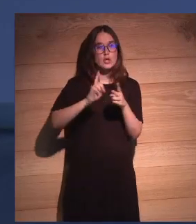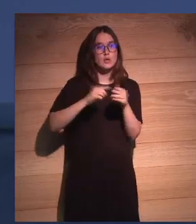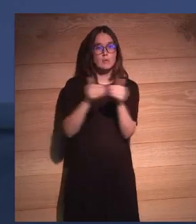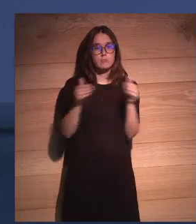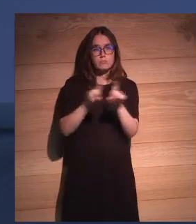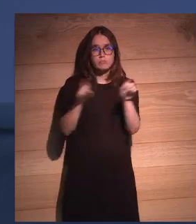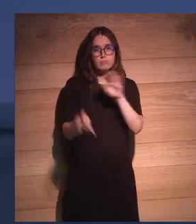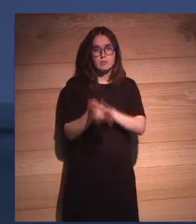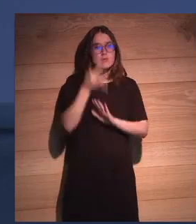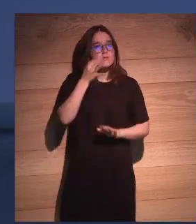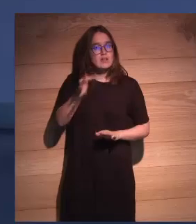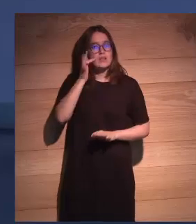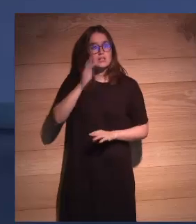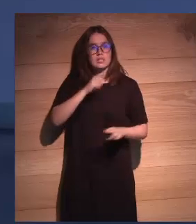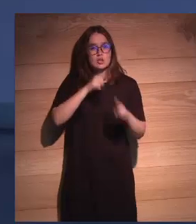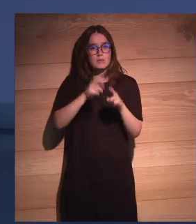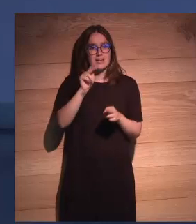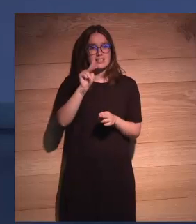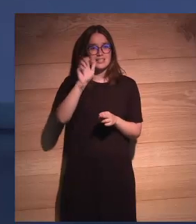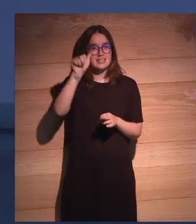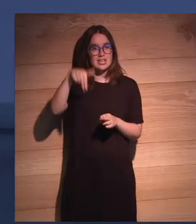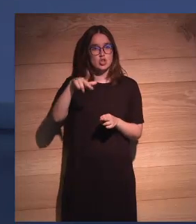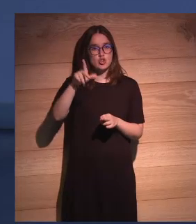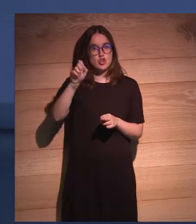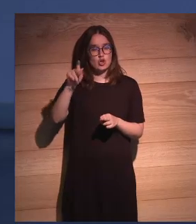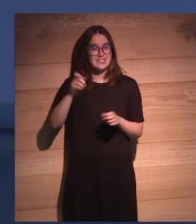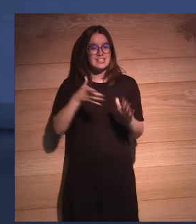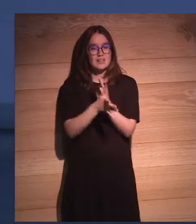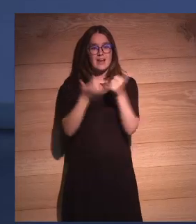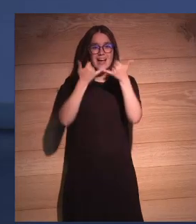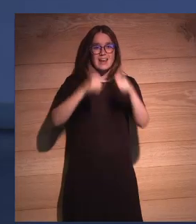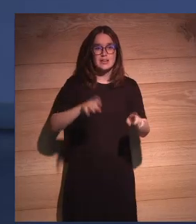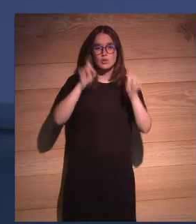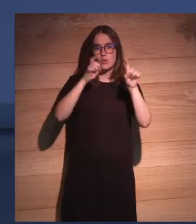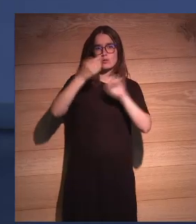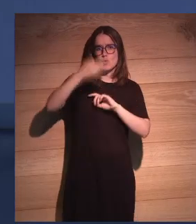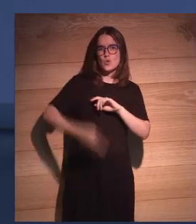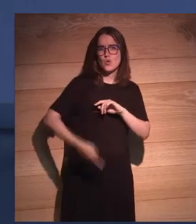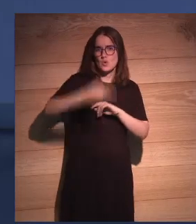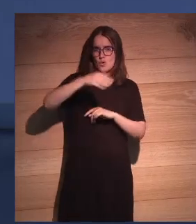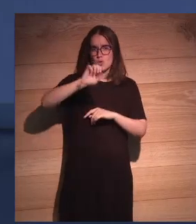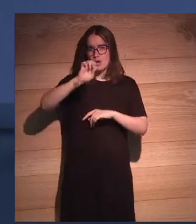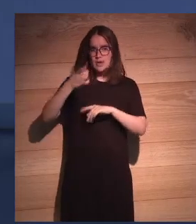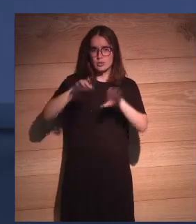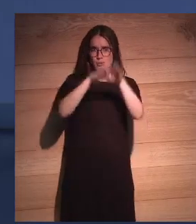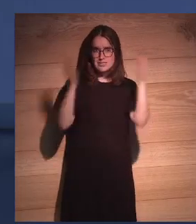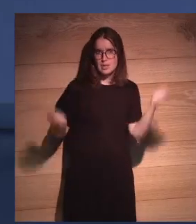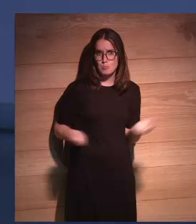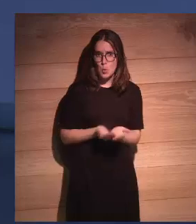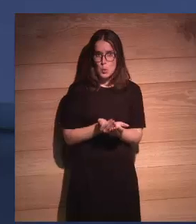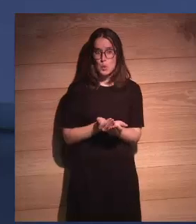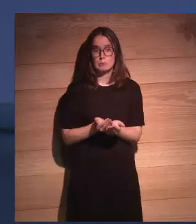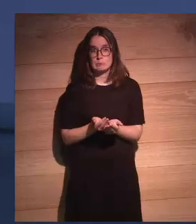startup francesa llamada SkillLogs. Es el evento educativo de mayor relevancia a nivel mundial.